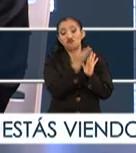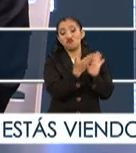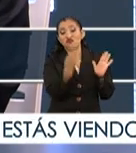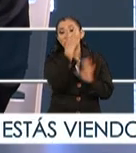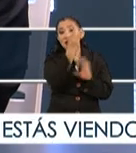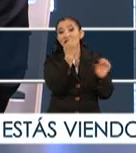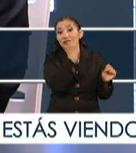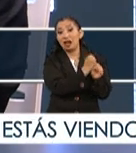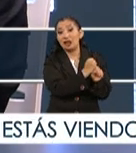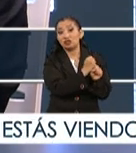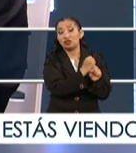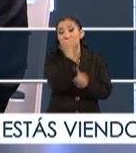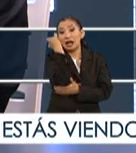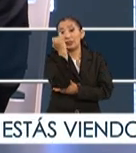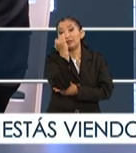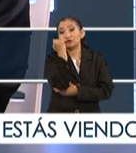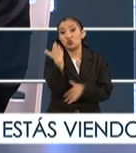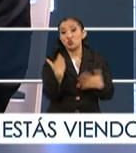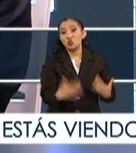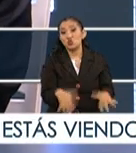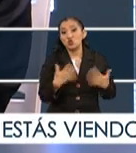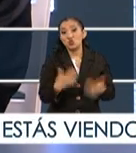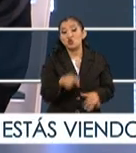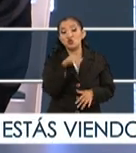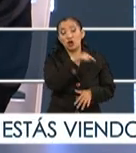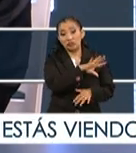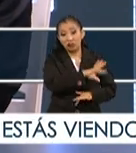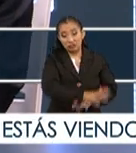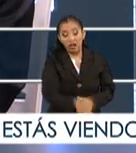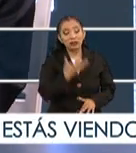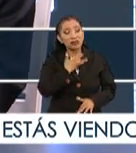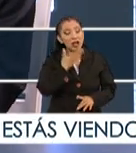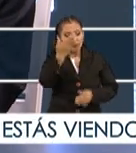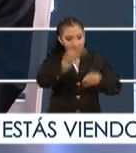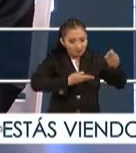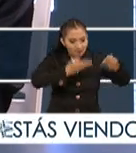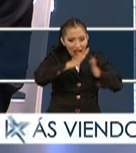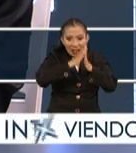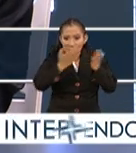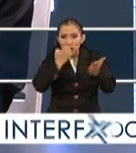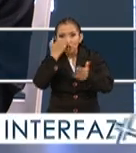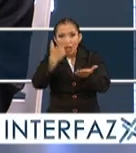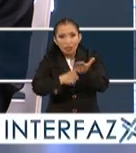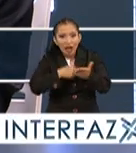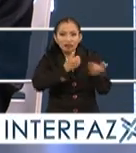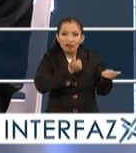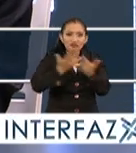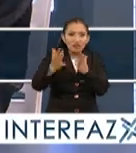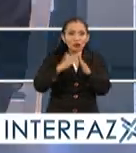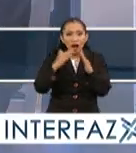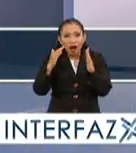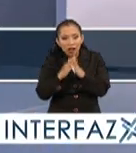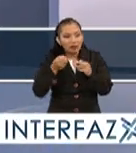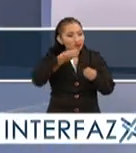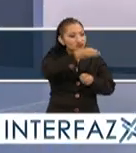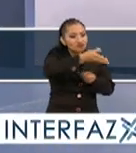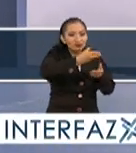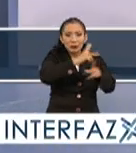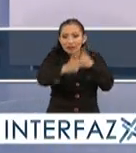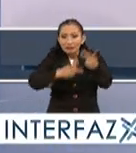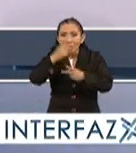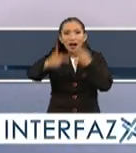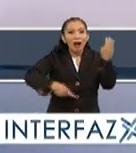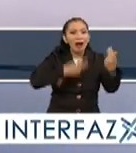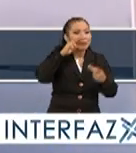los 3 años de preescolar. Es decir, van a tener toda la opción de tener los libros en la escuela, de llevarlos a casa, de compartirlos,